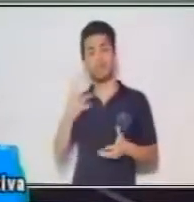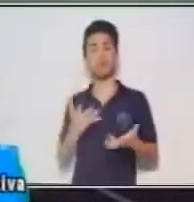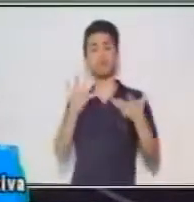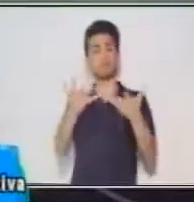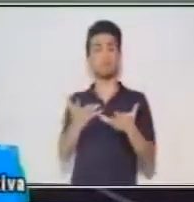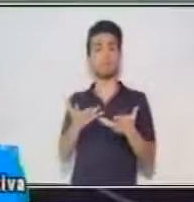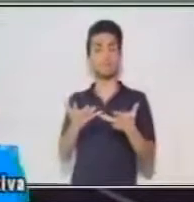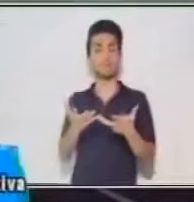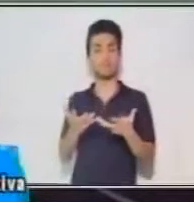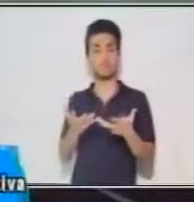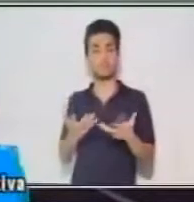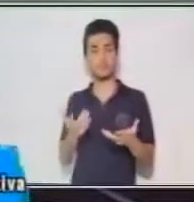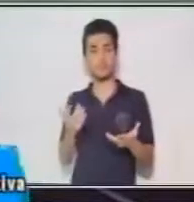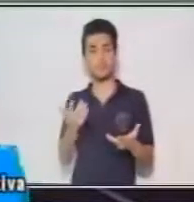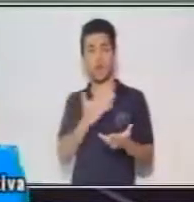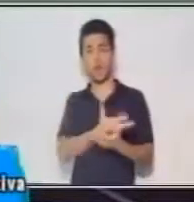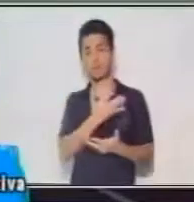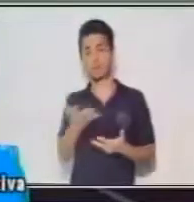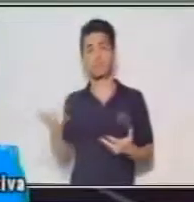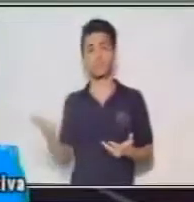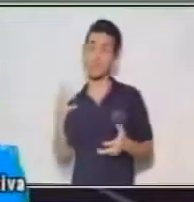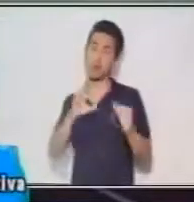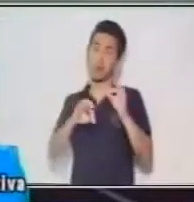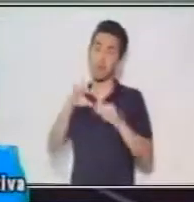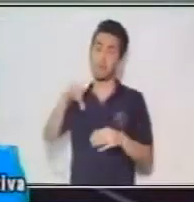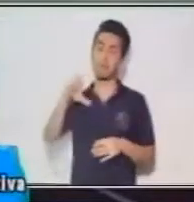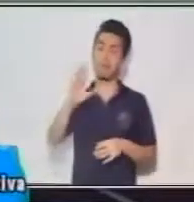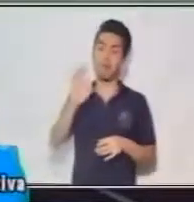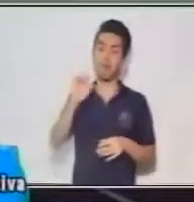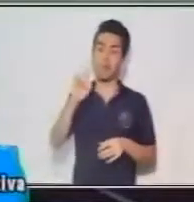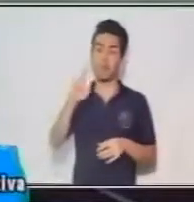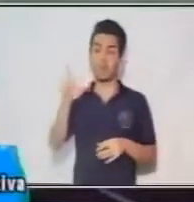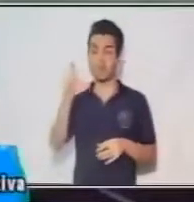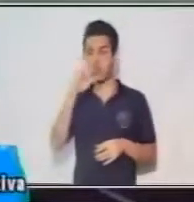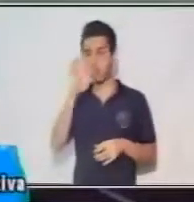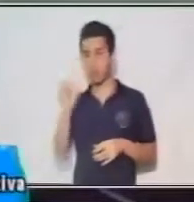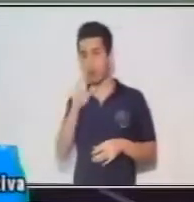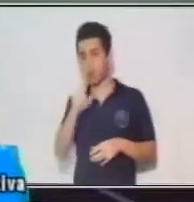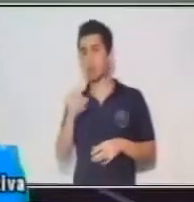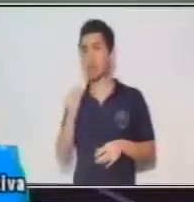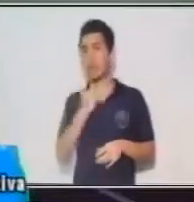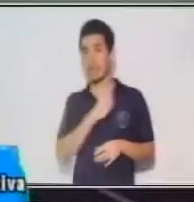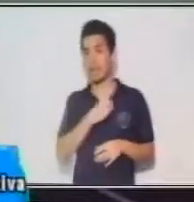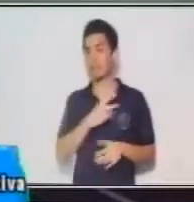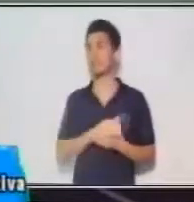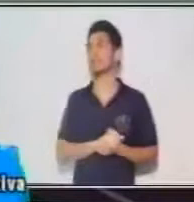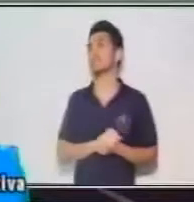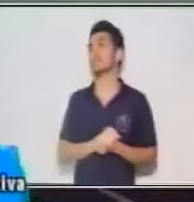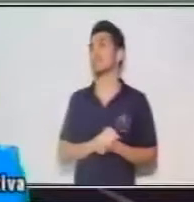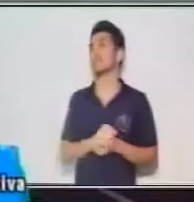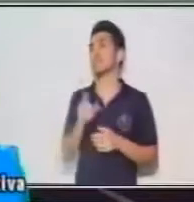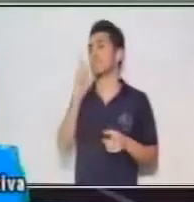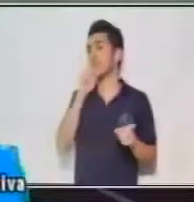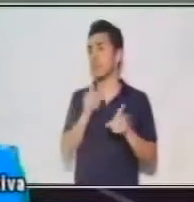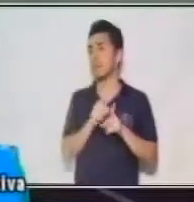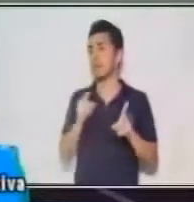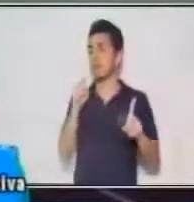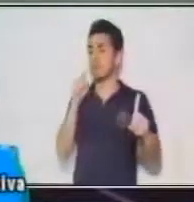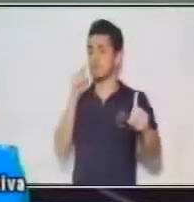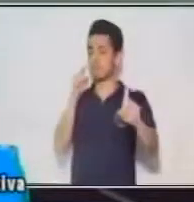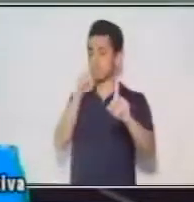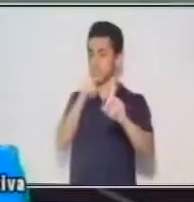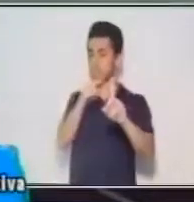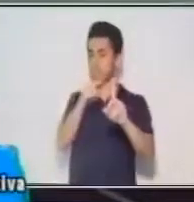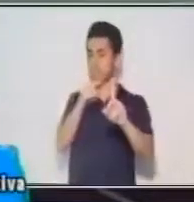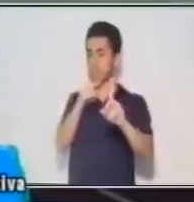un producto que te va a dar los resultados que tú estás buscando. Puede ser también que te hablen